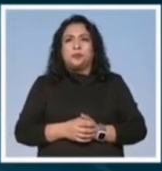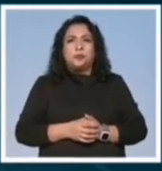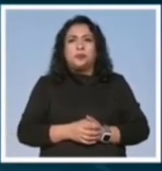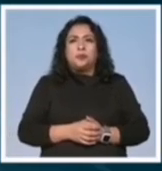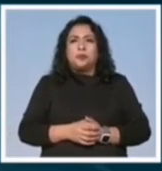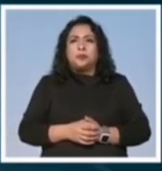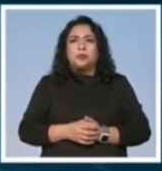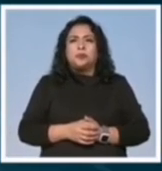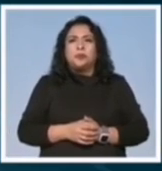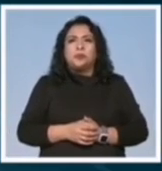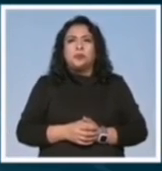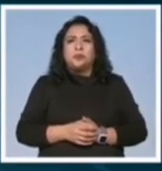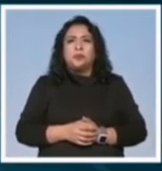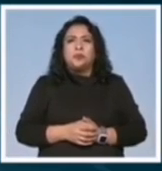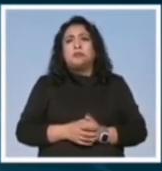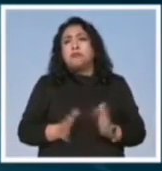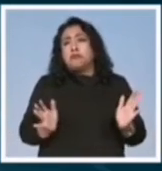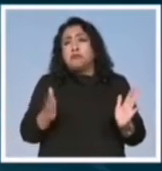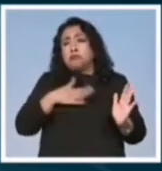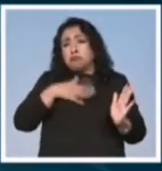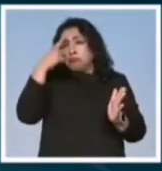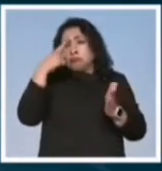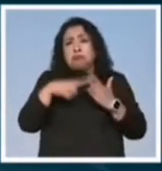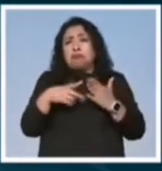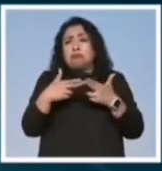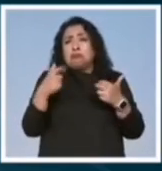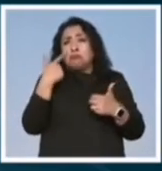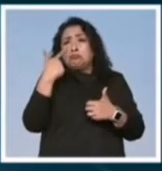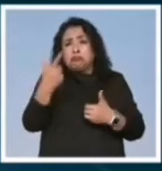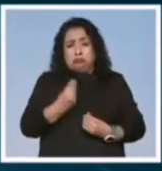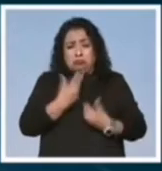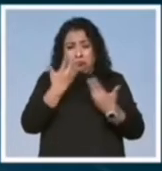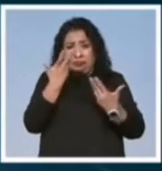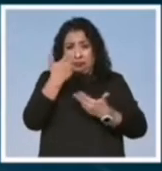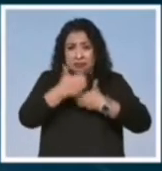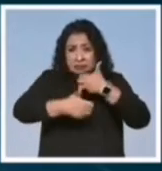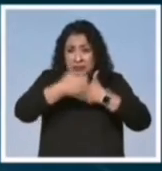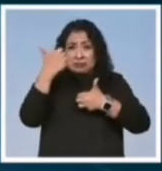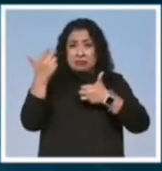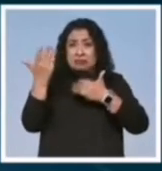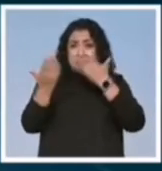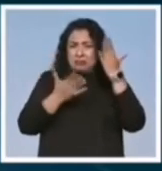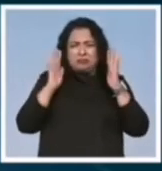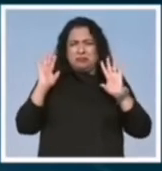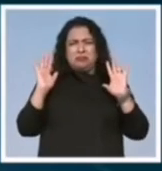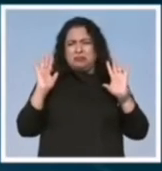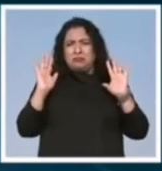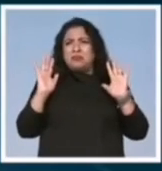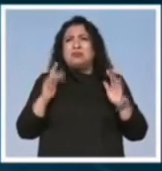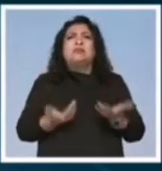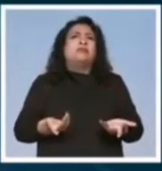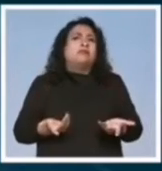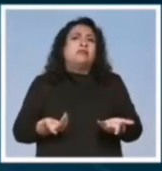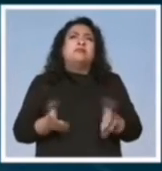Nadie ve, creo yo, la poesía como una carrera. Es un estado